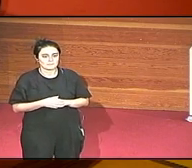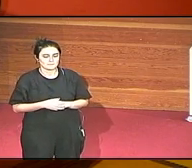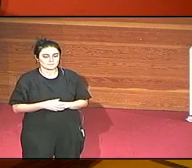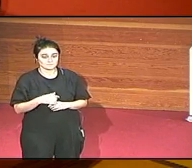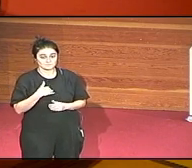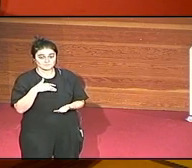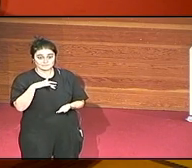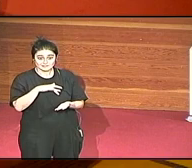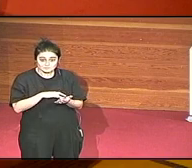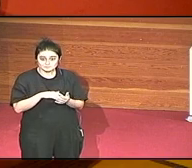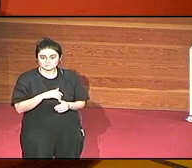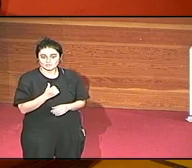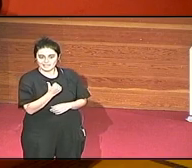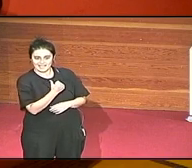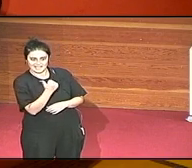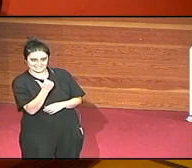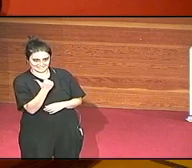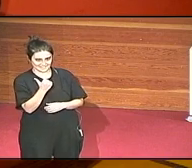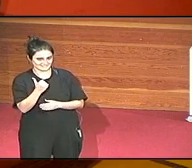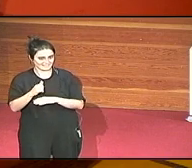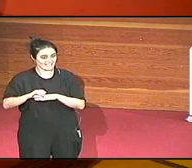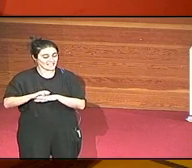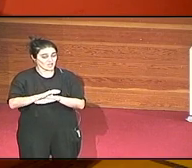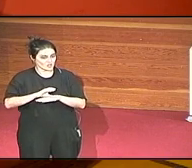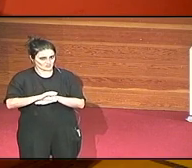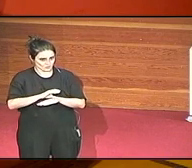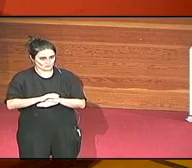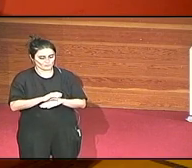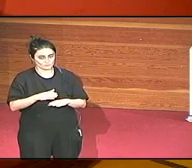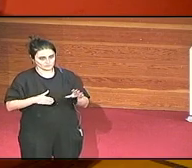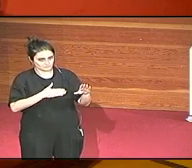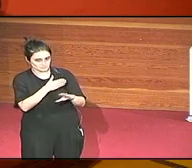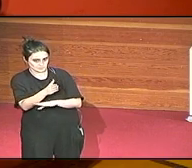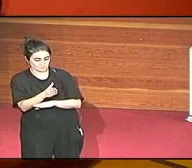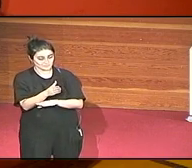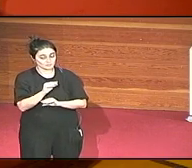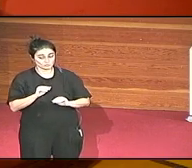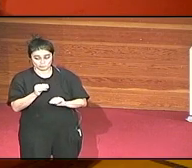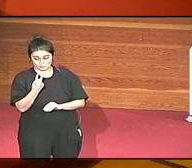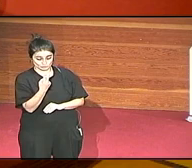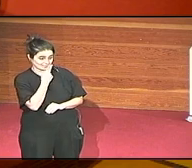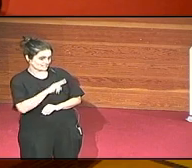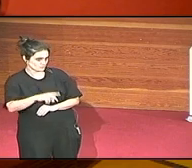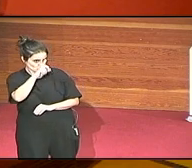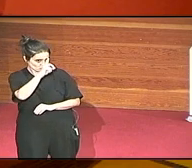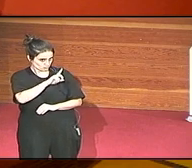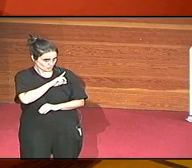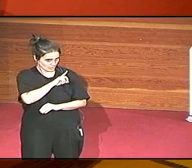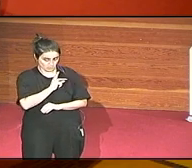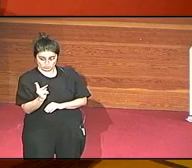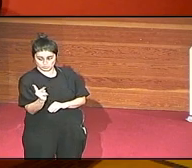la república democrática del congo a contar la historia de rodríguez guard que son dos niños soldados de 12 años que son la guardia personal